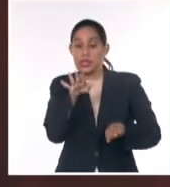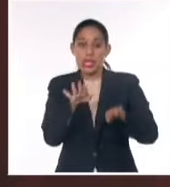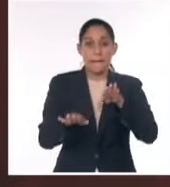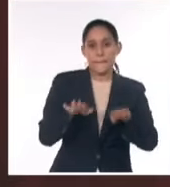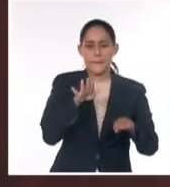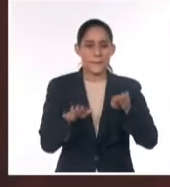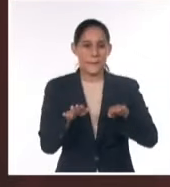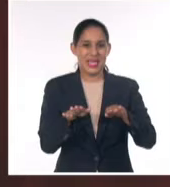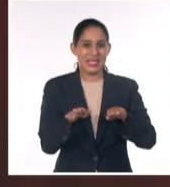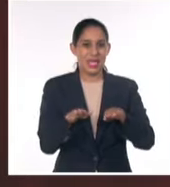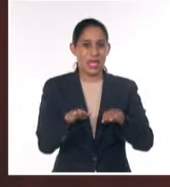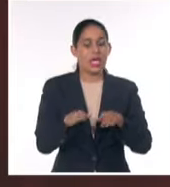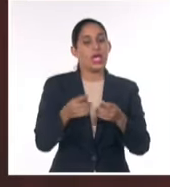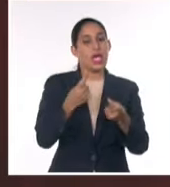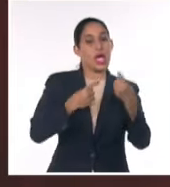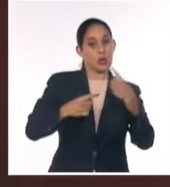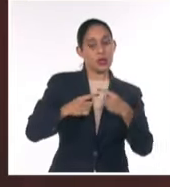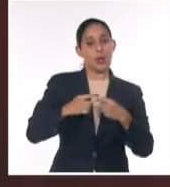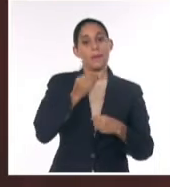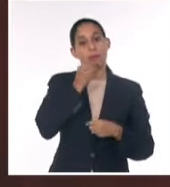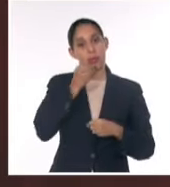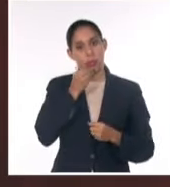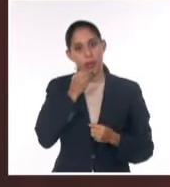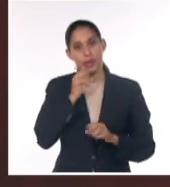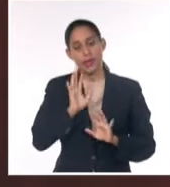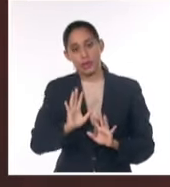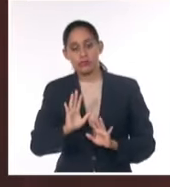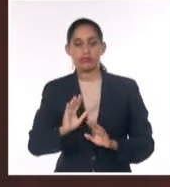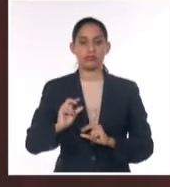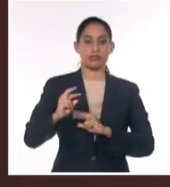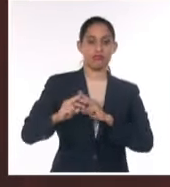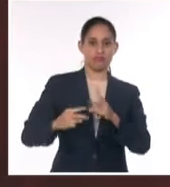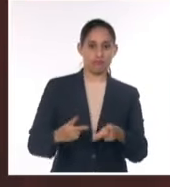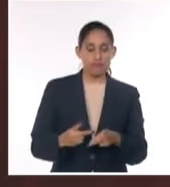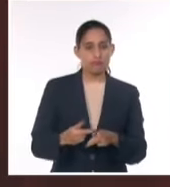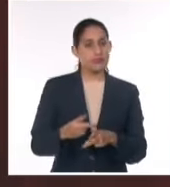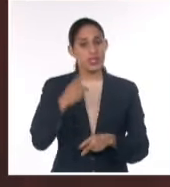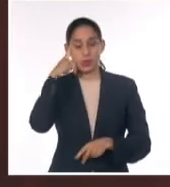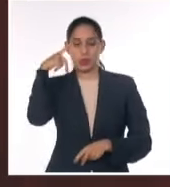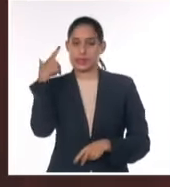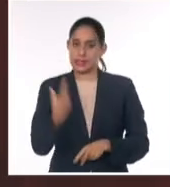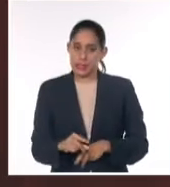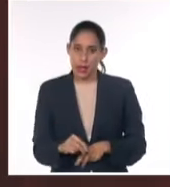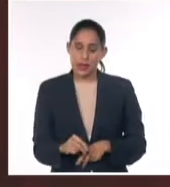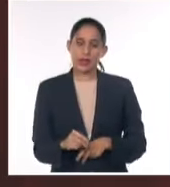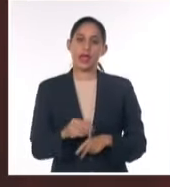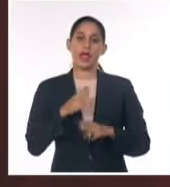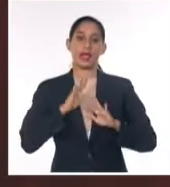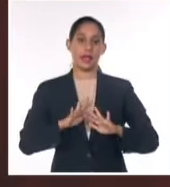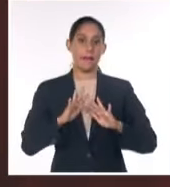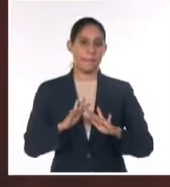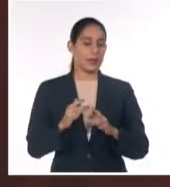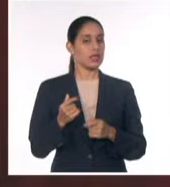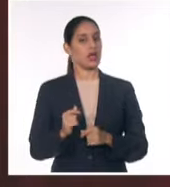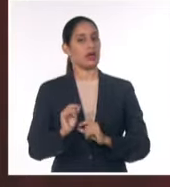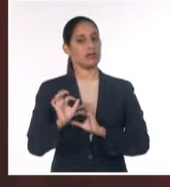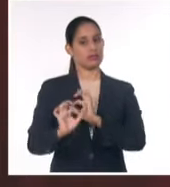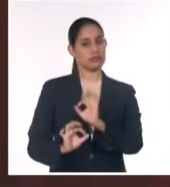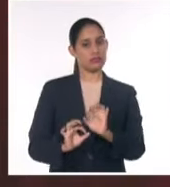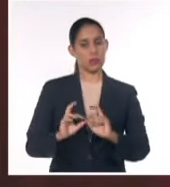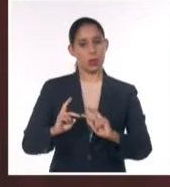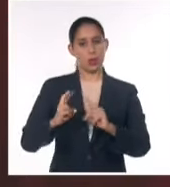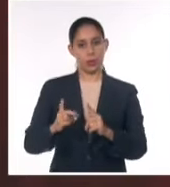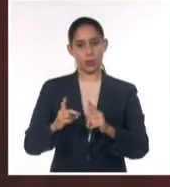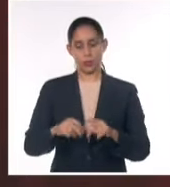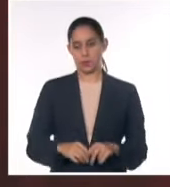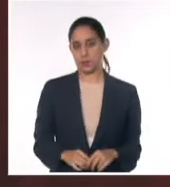de las placas, y puede entonces, hasta que ya deja de ocurrir réplica en esta zona. En el